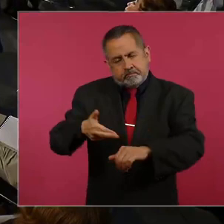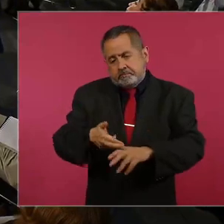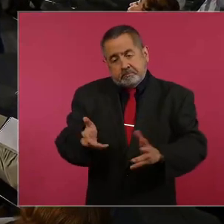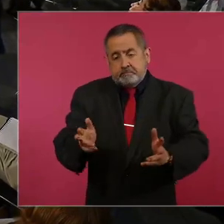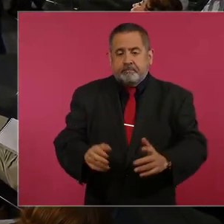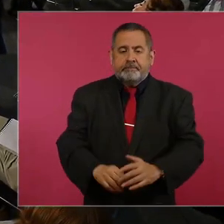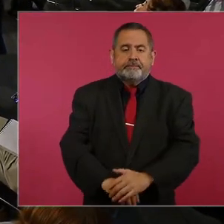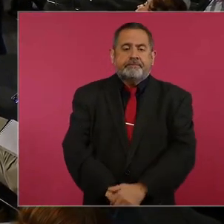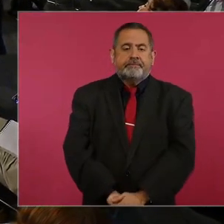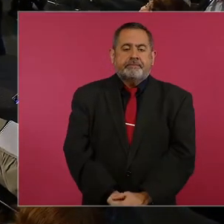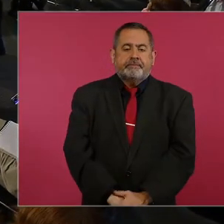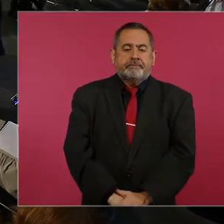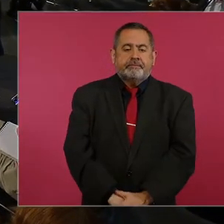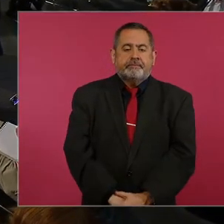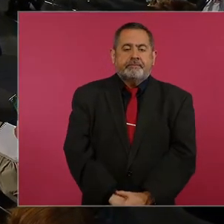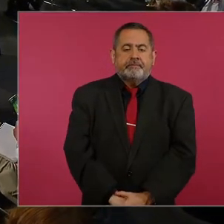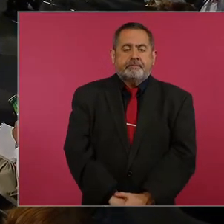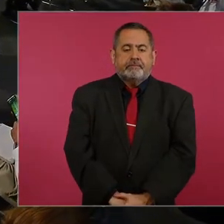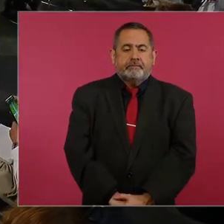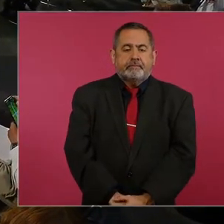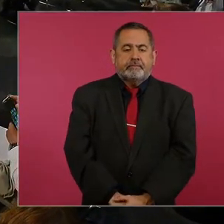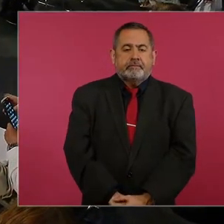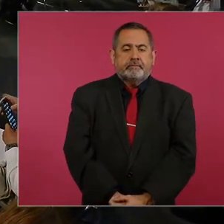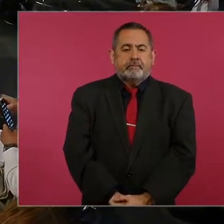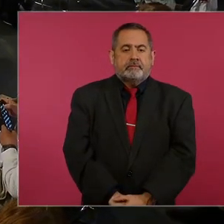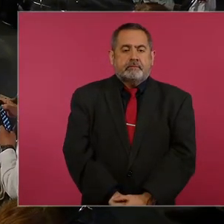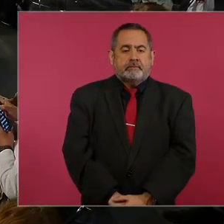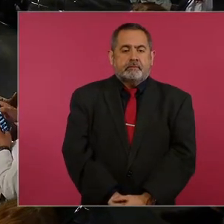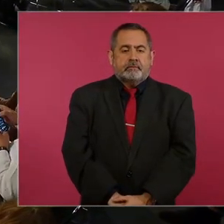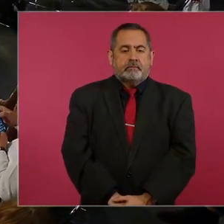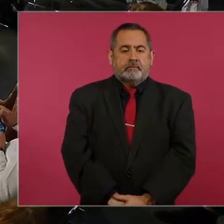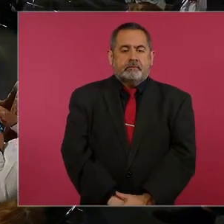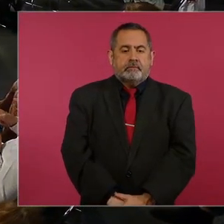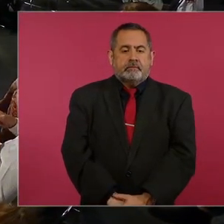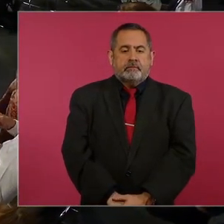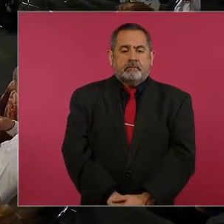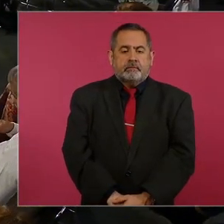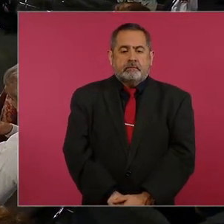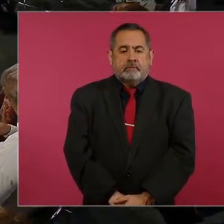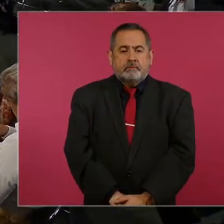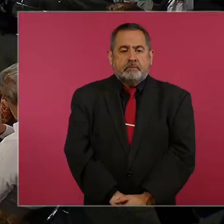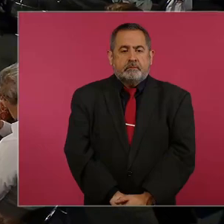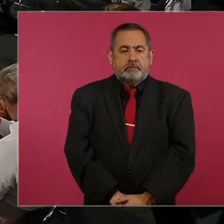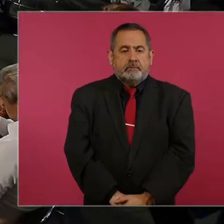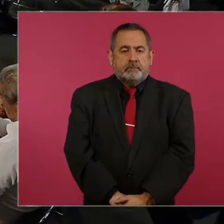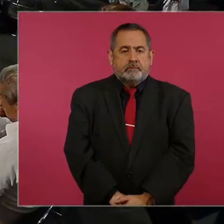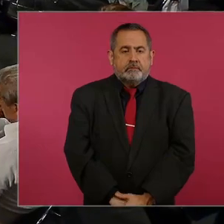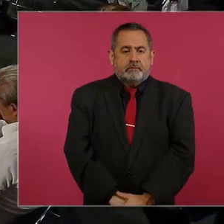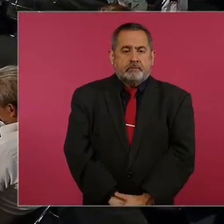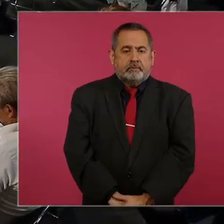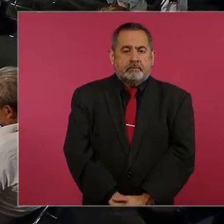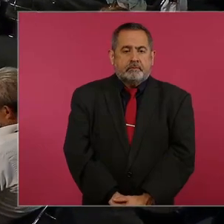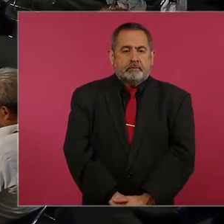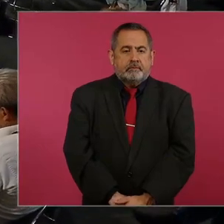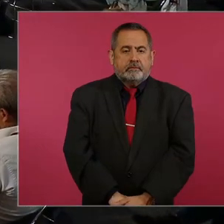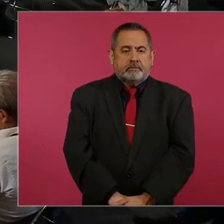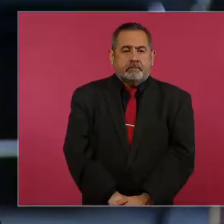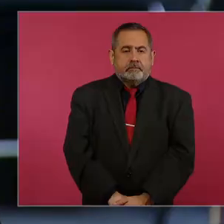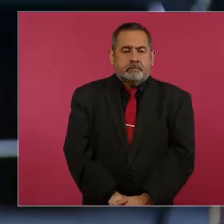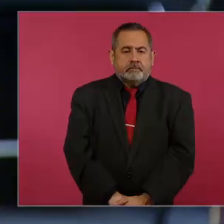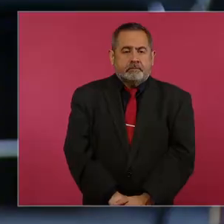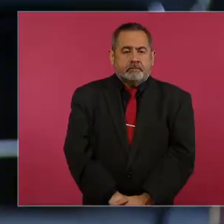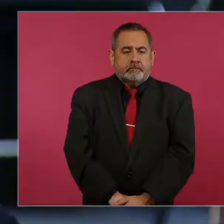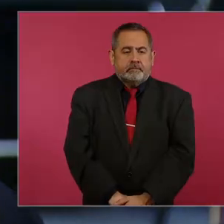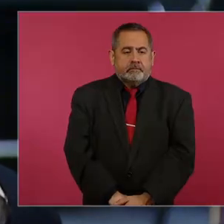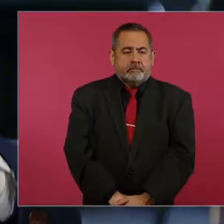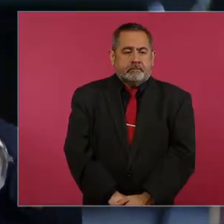precisar usted en qué tribunal colegiado se encuentra el